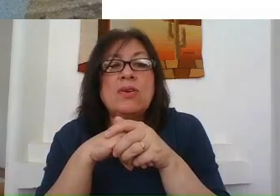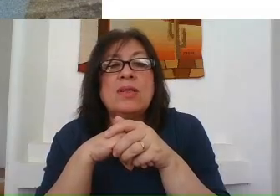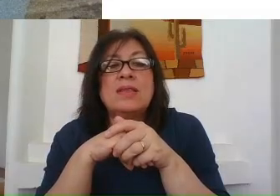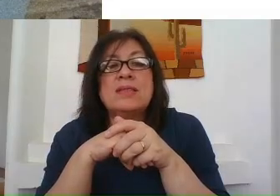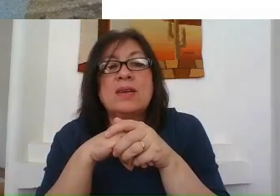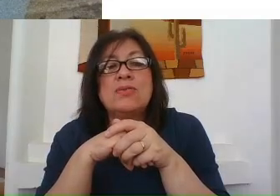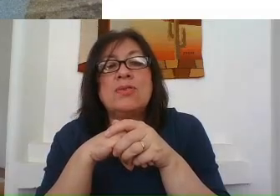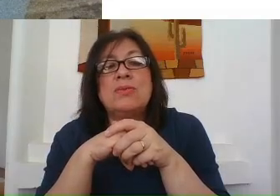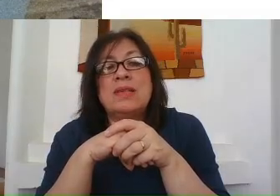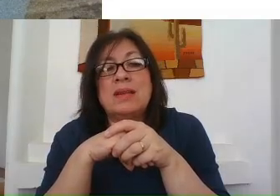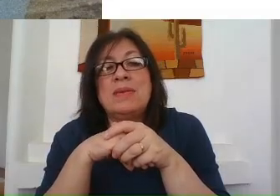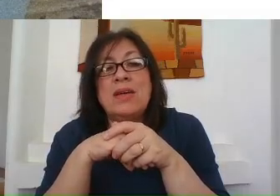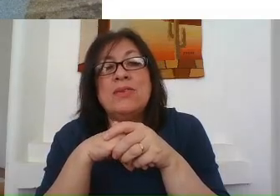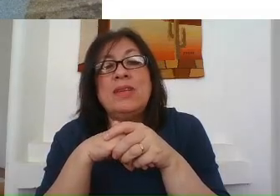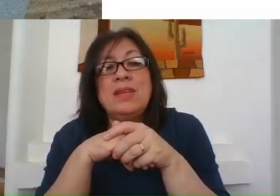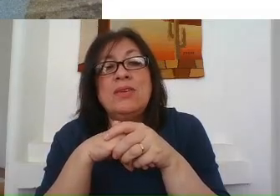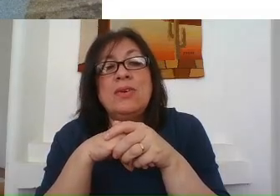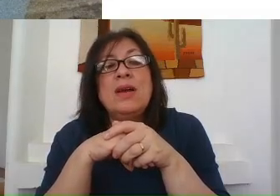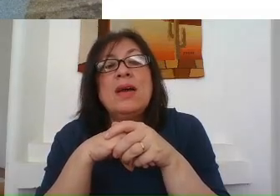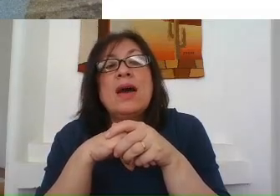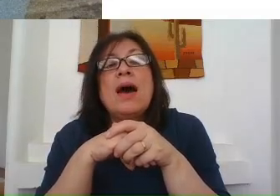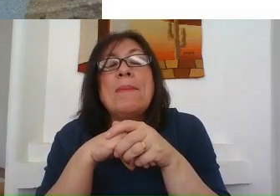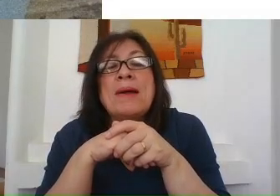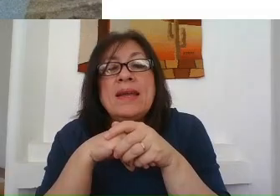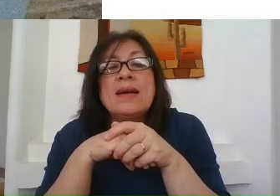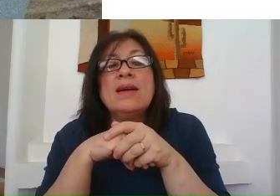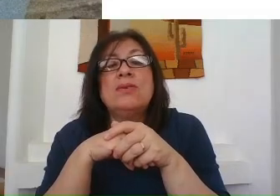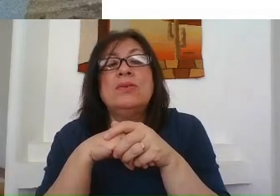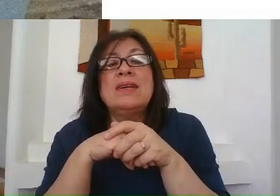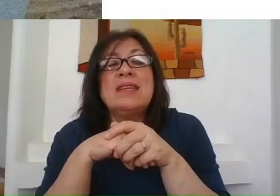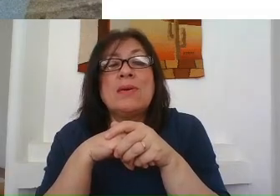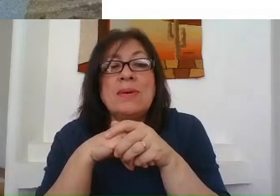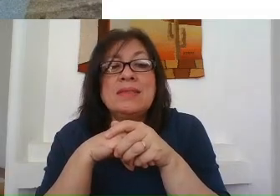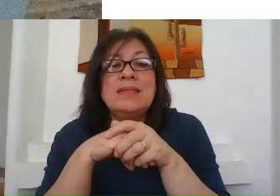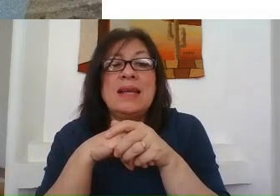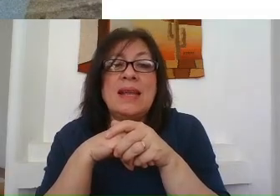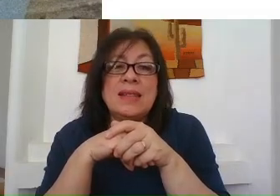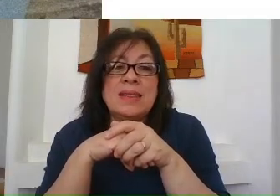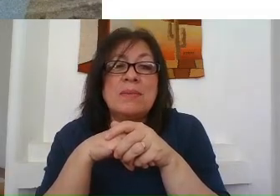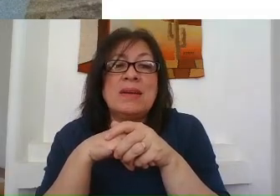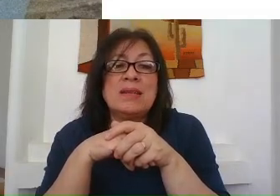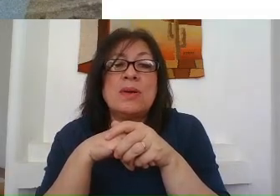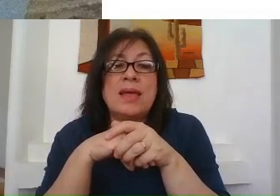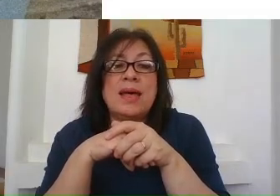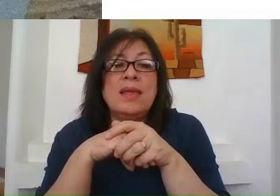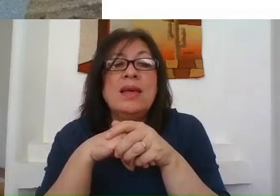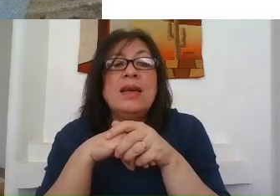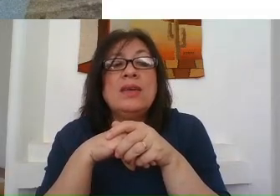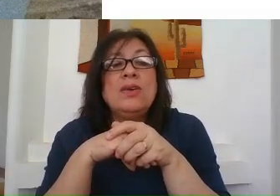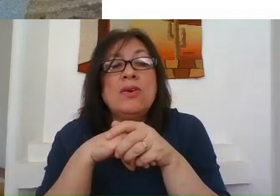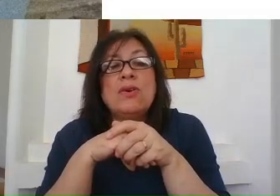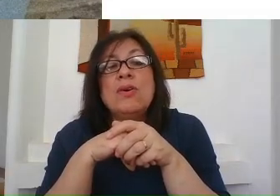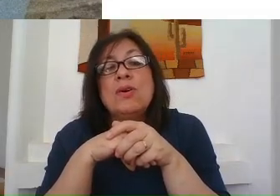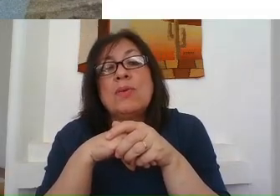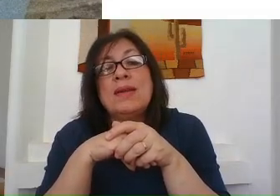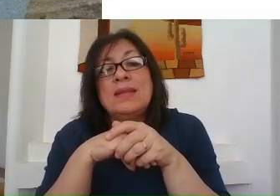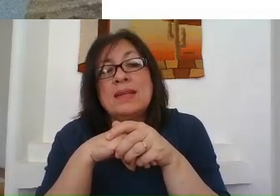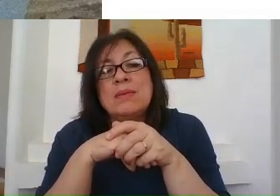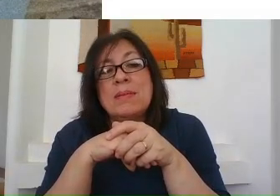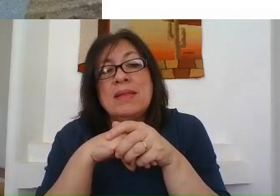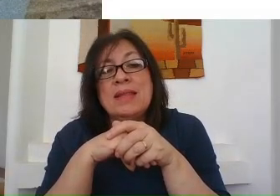los logros del desarrollo de un determinado niño aparezcan con una secuencia lenta para su edad y